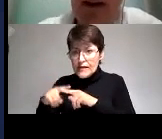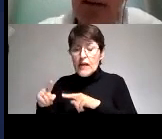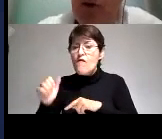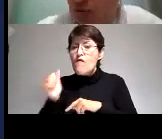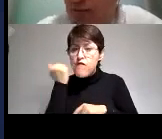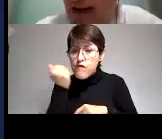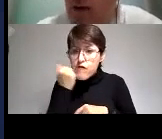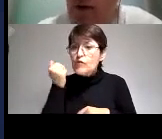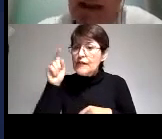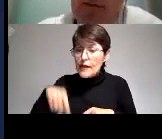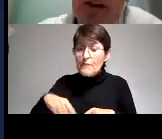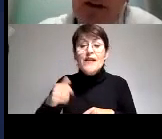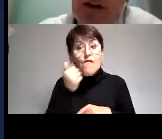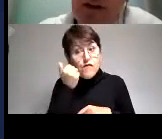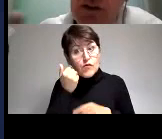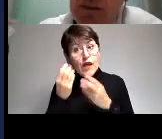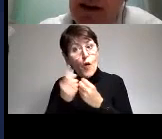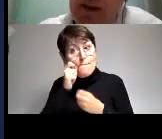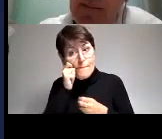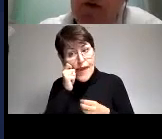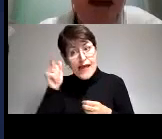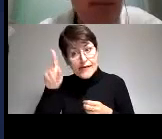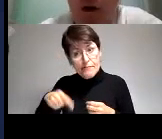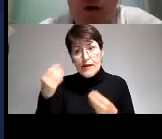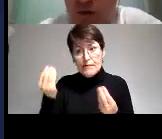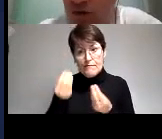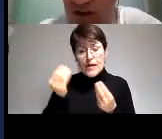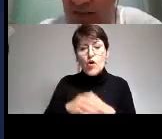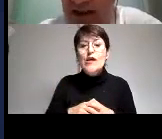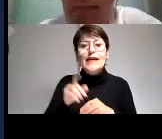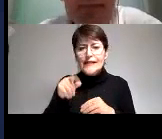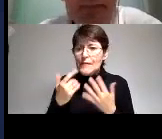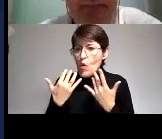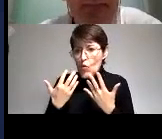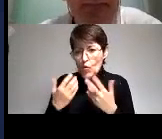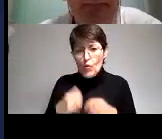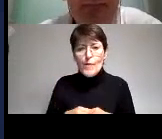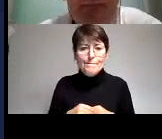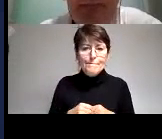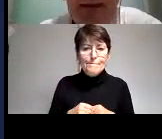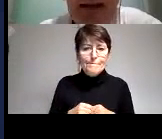frutas, por ejemplo, con piel, como comentábamos en la última ocasión, siempre que podamos, y mejor crudos siempre.